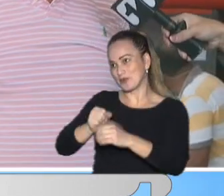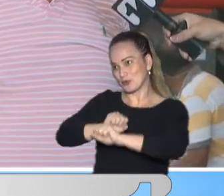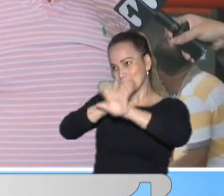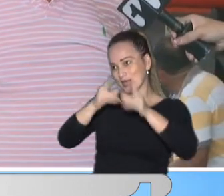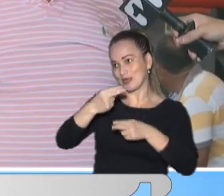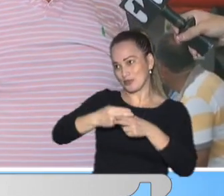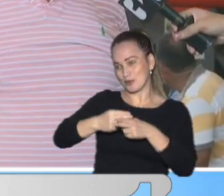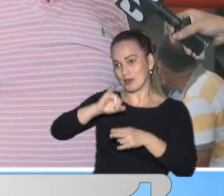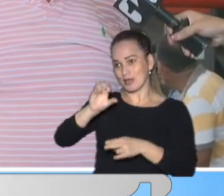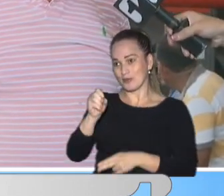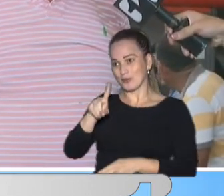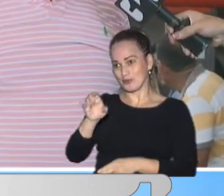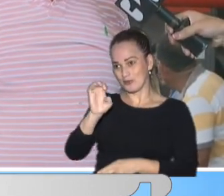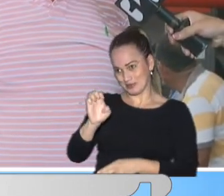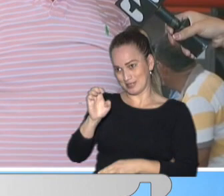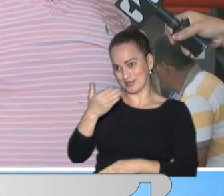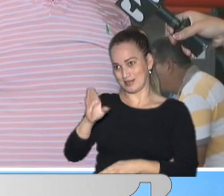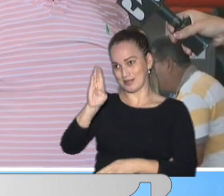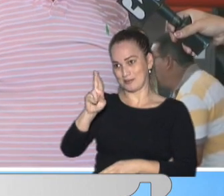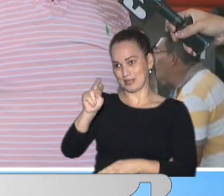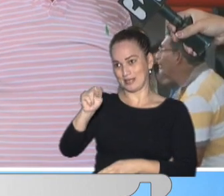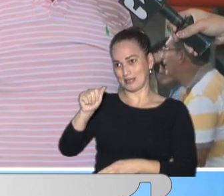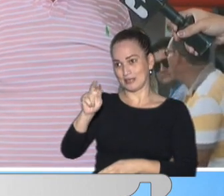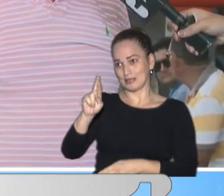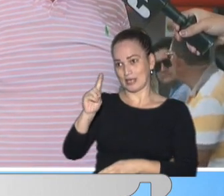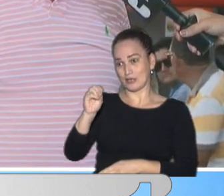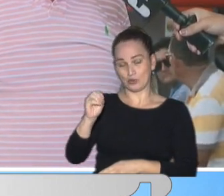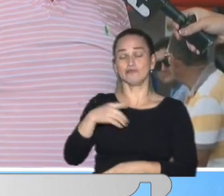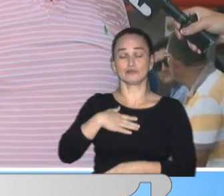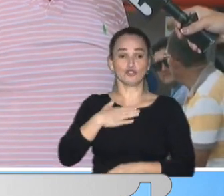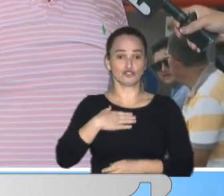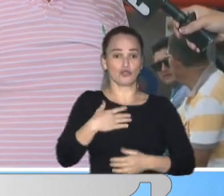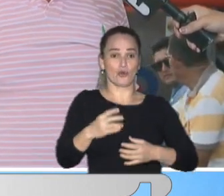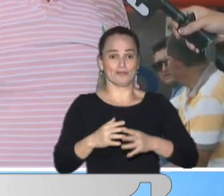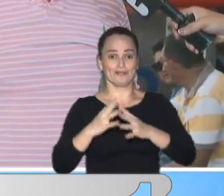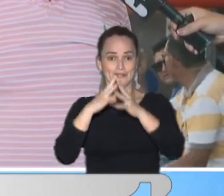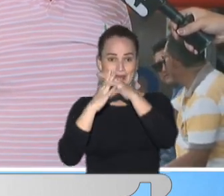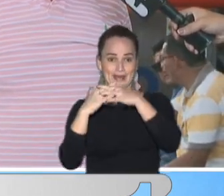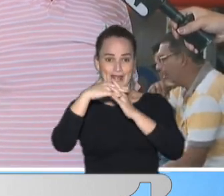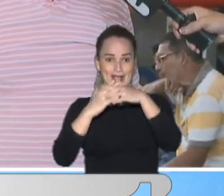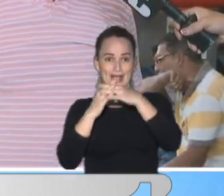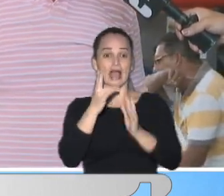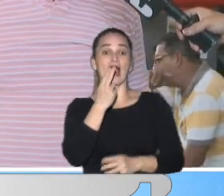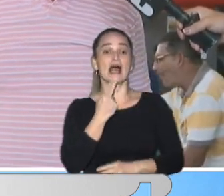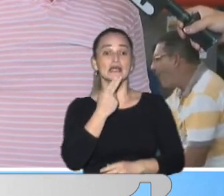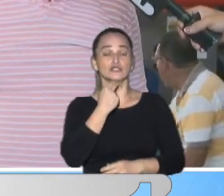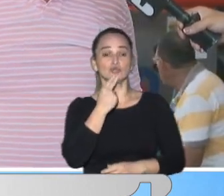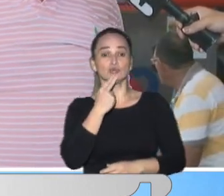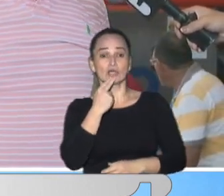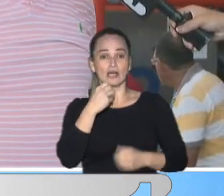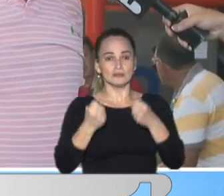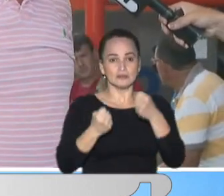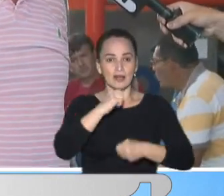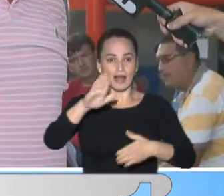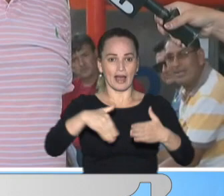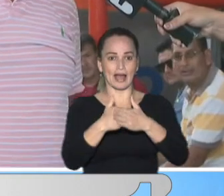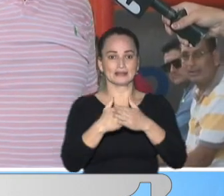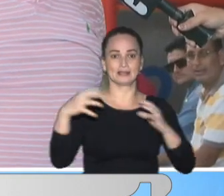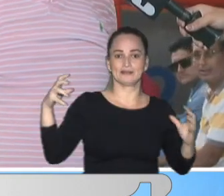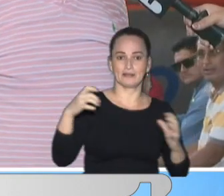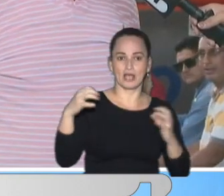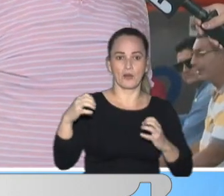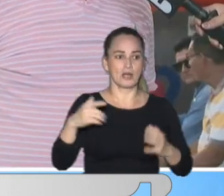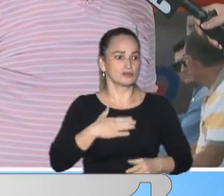José Abelardo García. Voy cargado con un cargamento de azúcar para la ciudad de Valledupar. Llevo aproximadamente aquí, voy a ajustar las